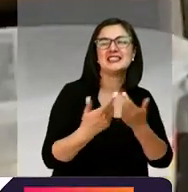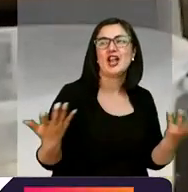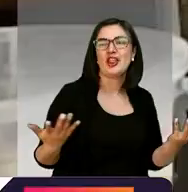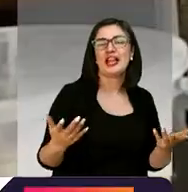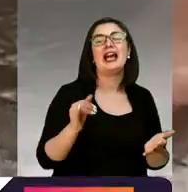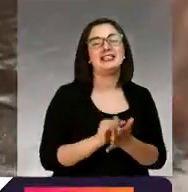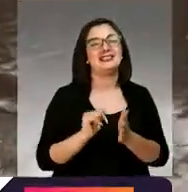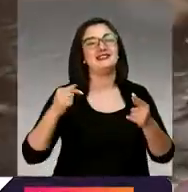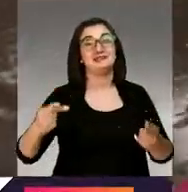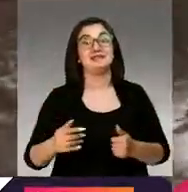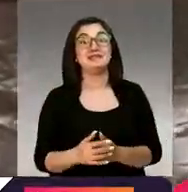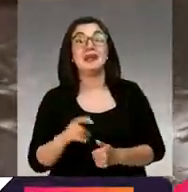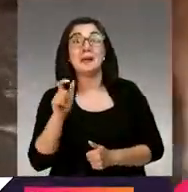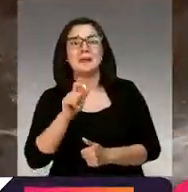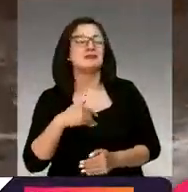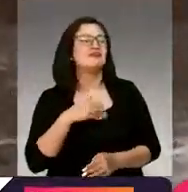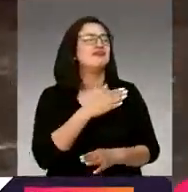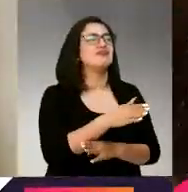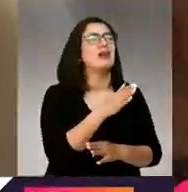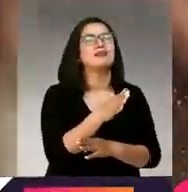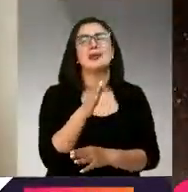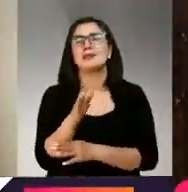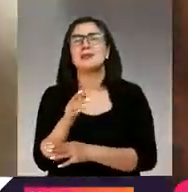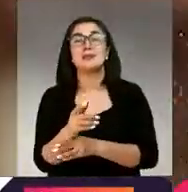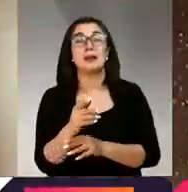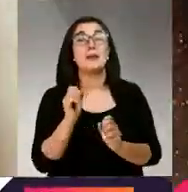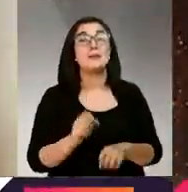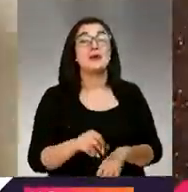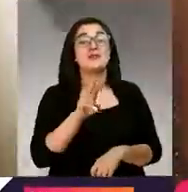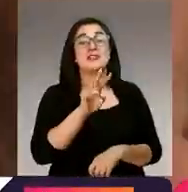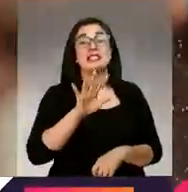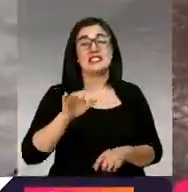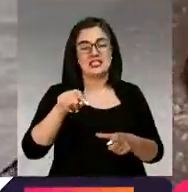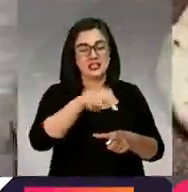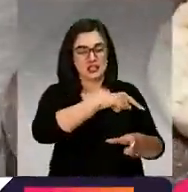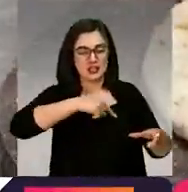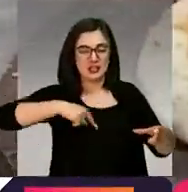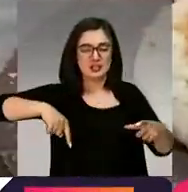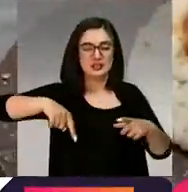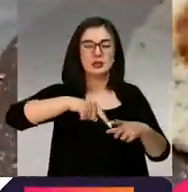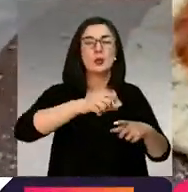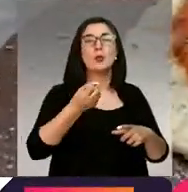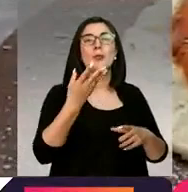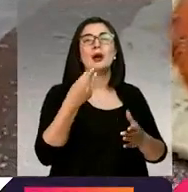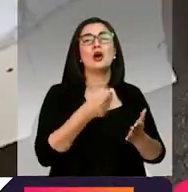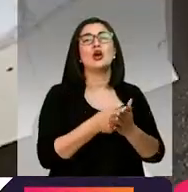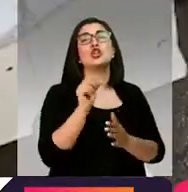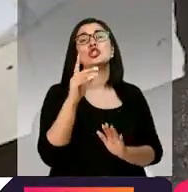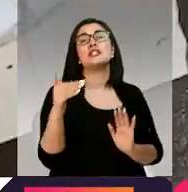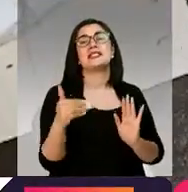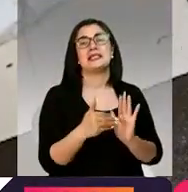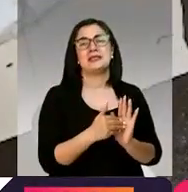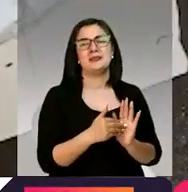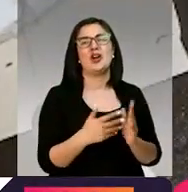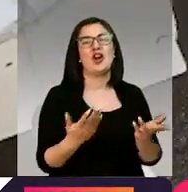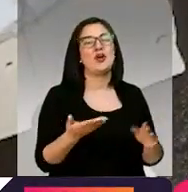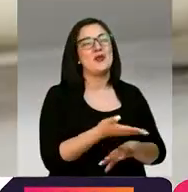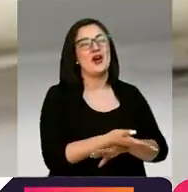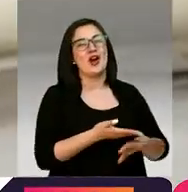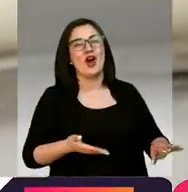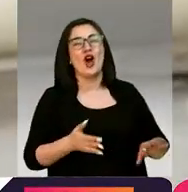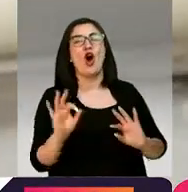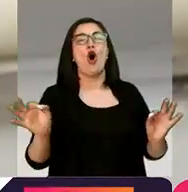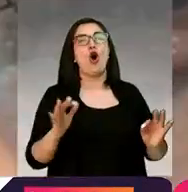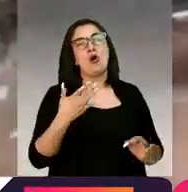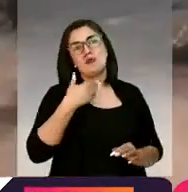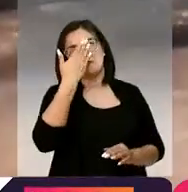Los comensales pueden disfrutar de una pizza de 25 centímetros de diámetro por solo 11 mil pesos, mediante un domicilio o de forma